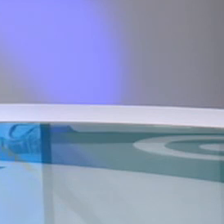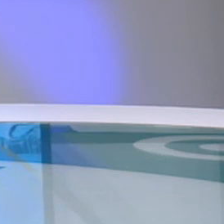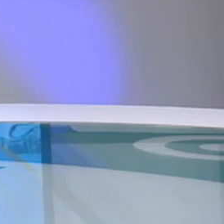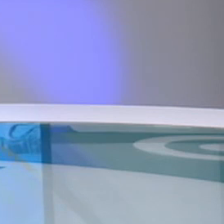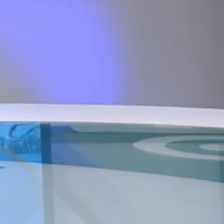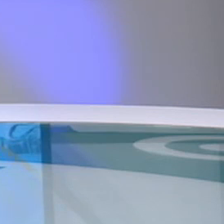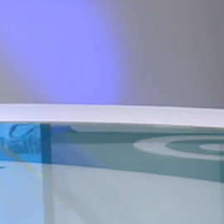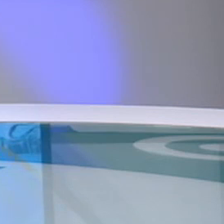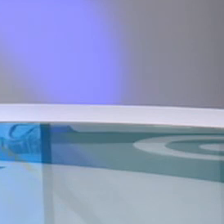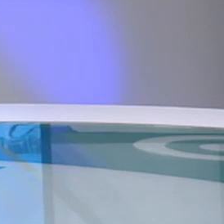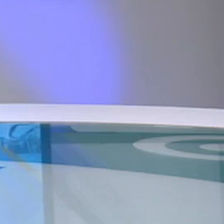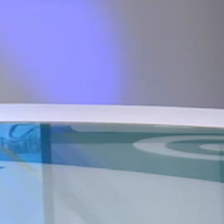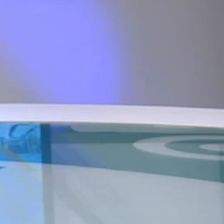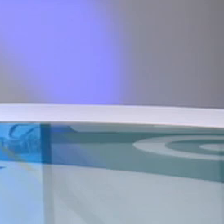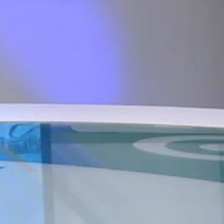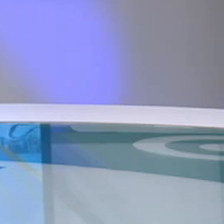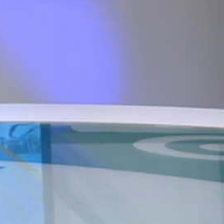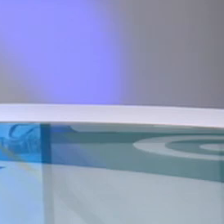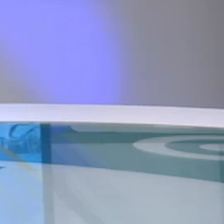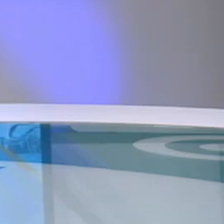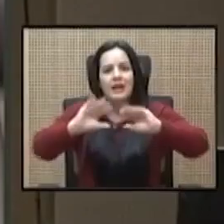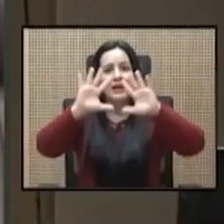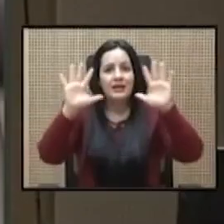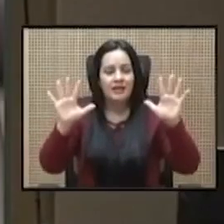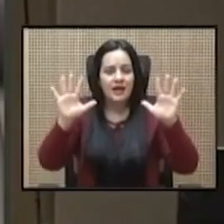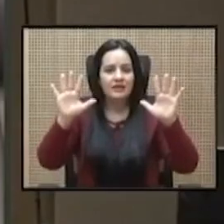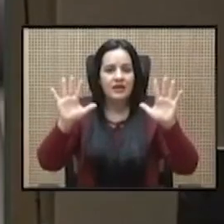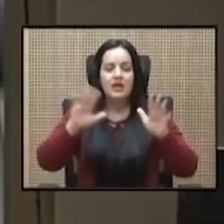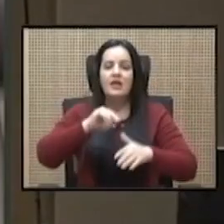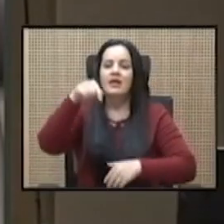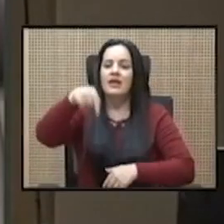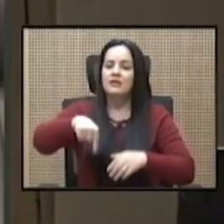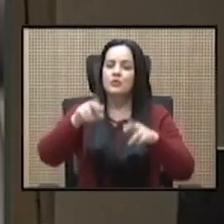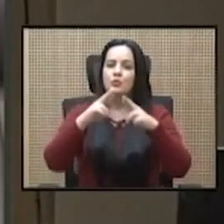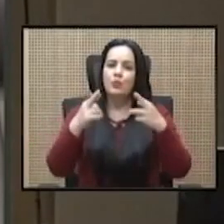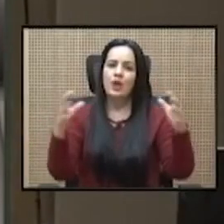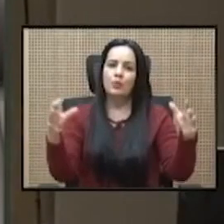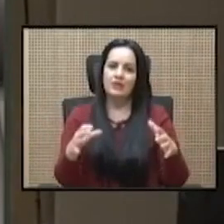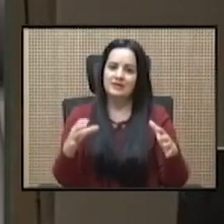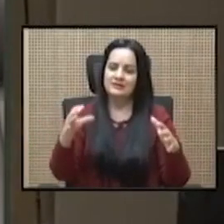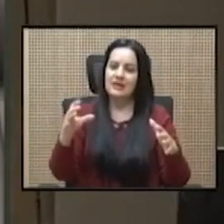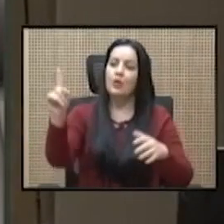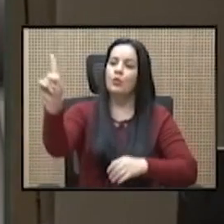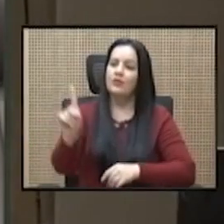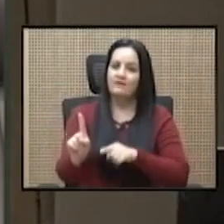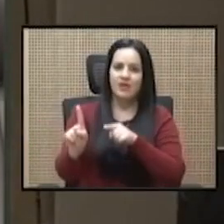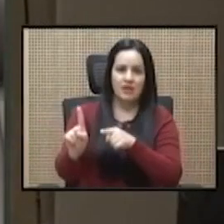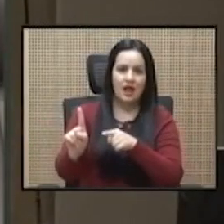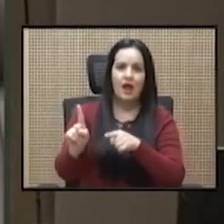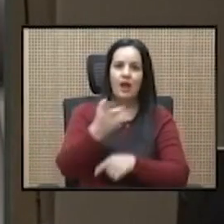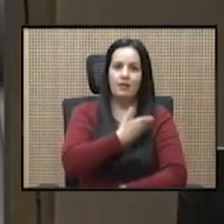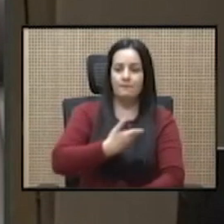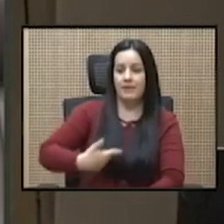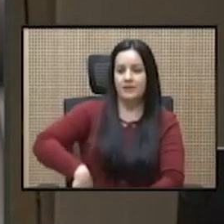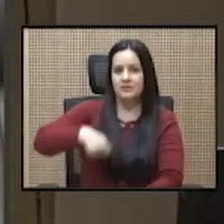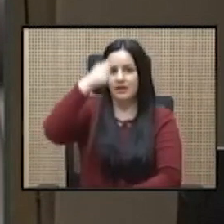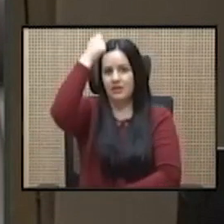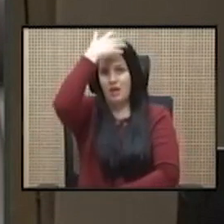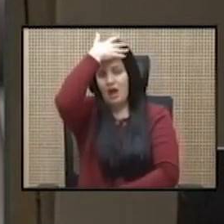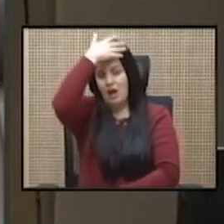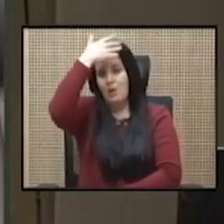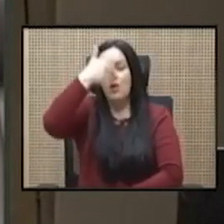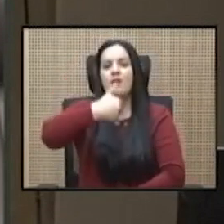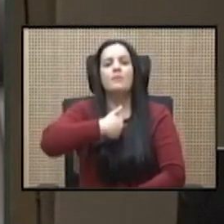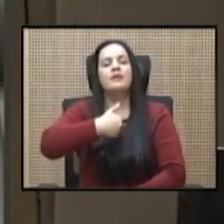y podría tener consecuencias legales. Esto es una audiencia del señor presidente y que va a contar con